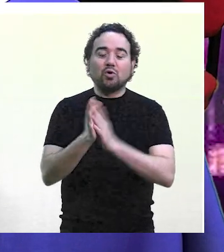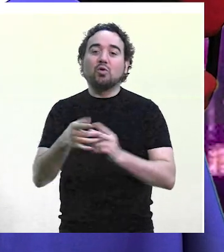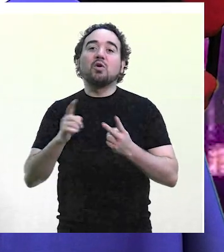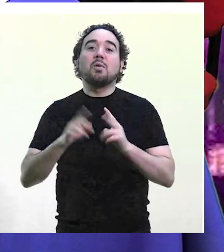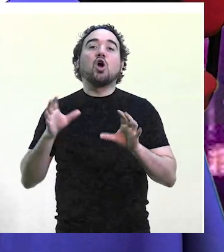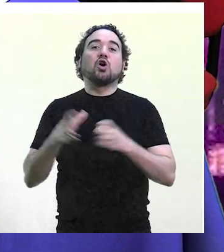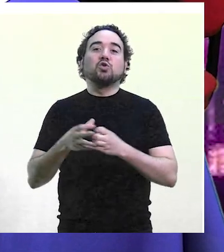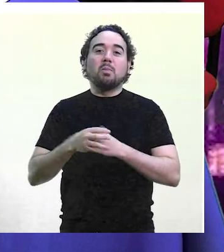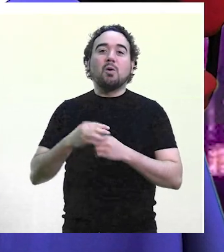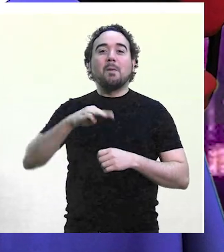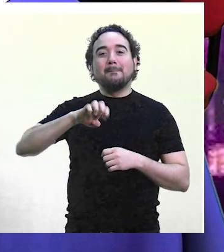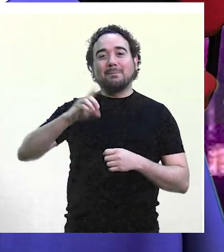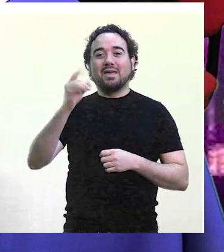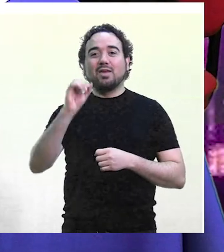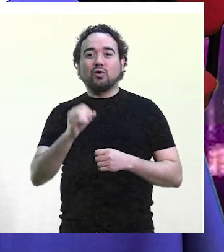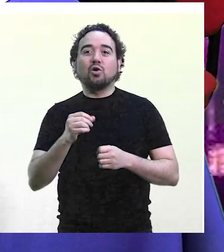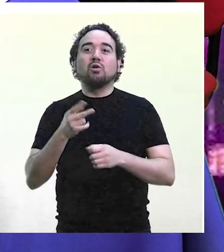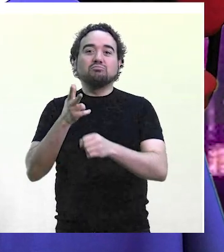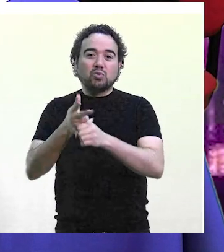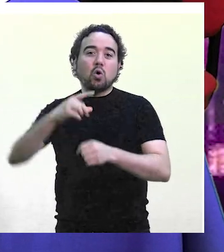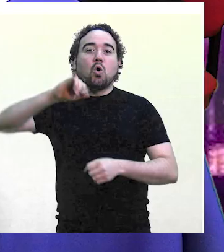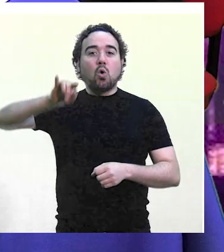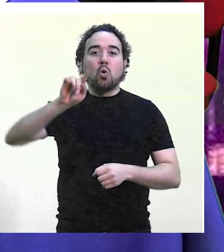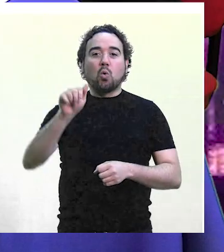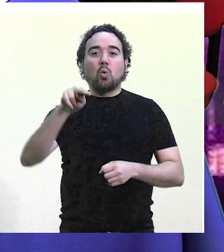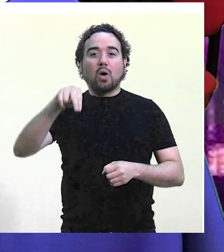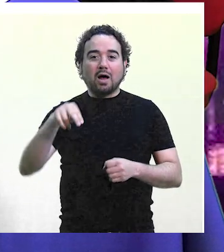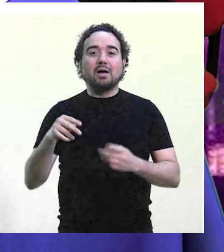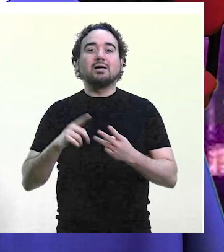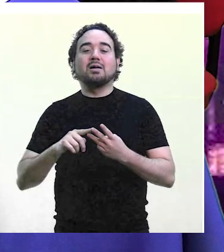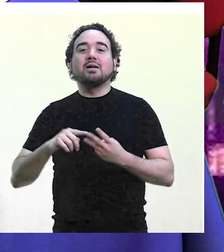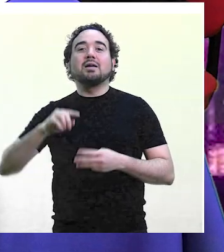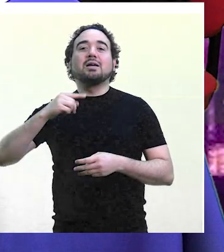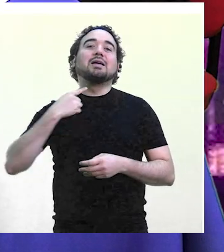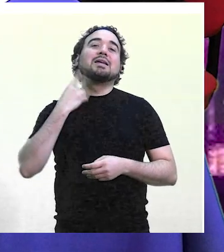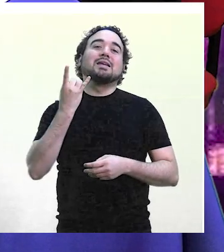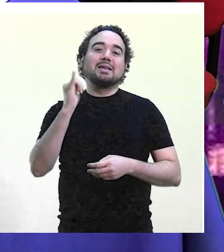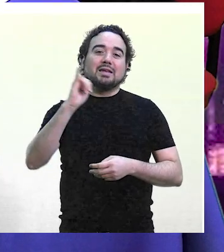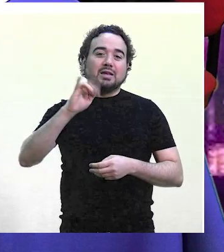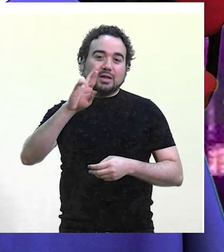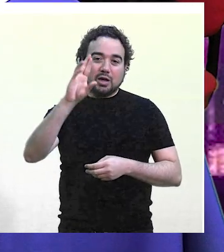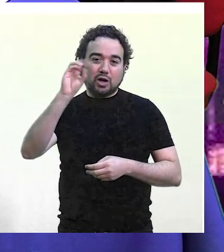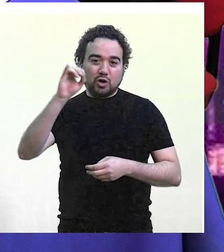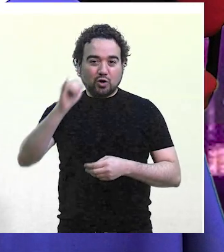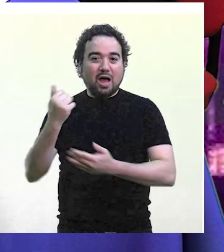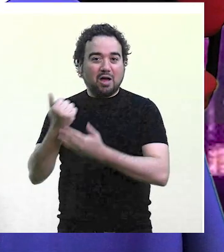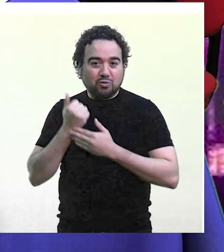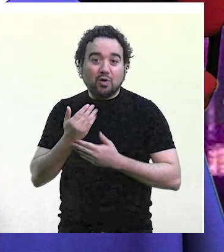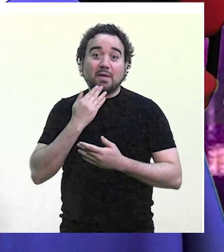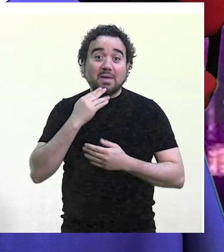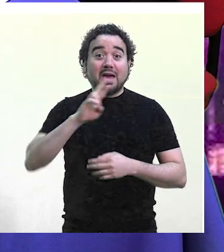corriendo para todas partes. Bueno, el equipo de medios audiovisuales, hoy nos acompaña en la cámara Juan González, Bravo. Iván Quiroz nos apoyó en el sonido.